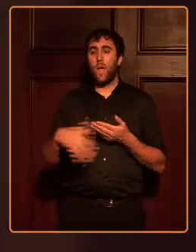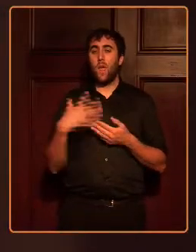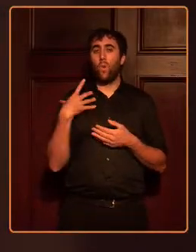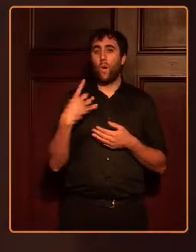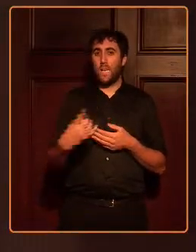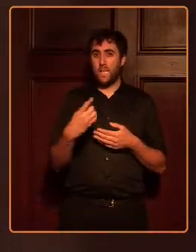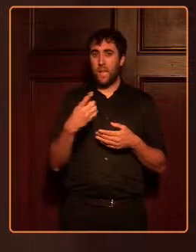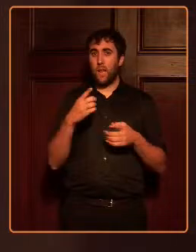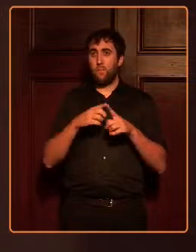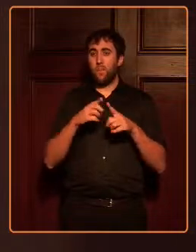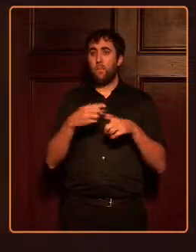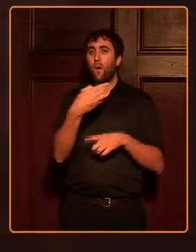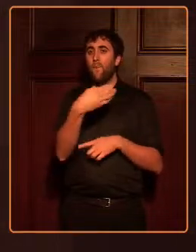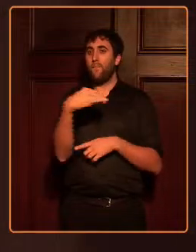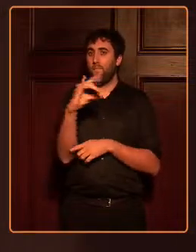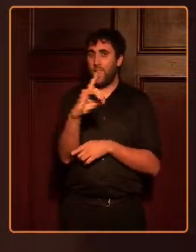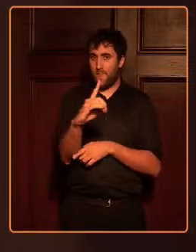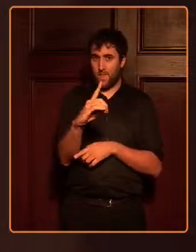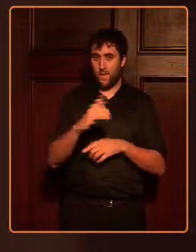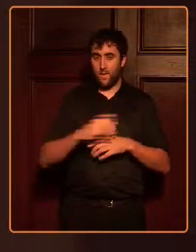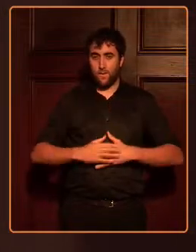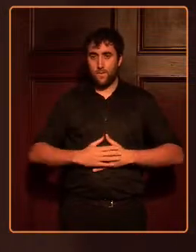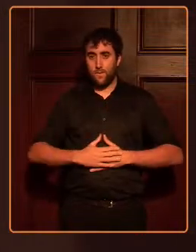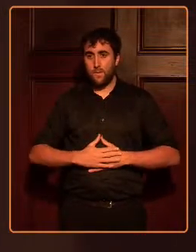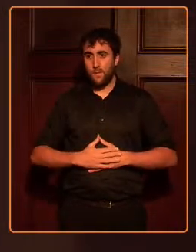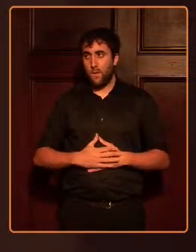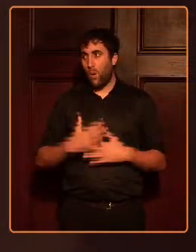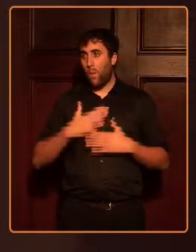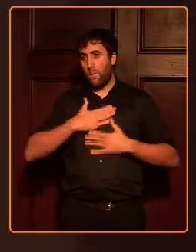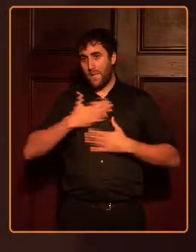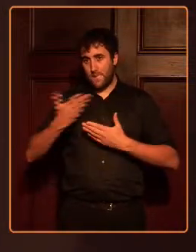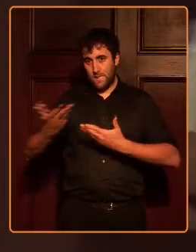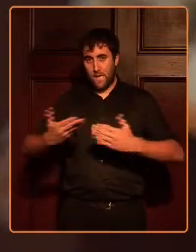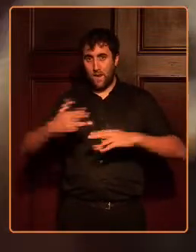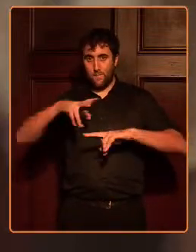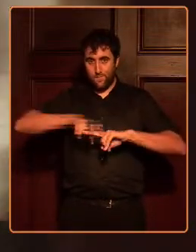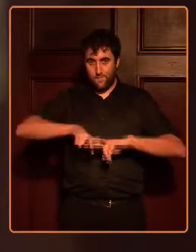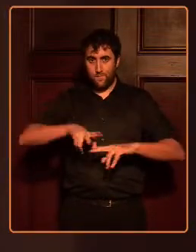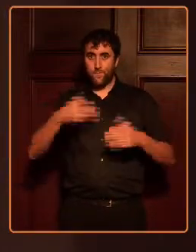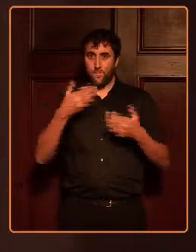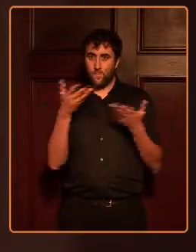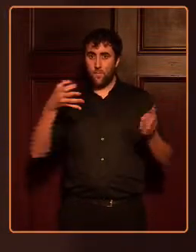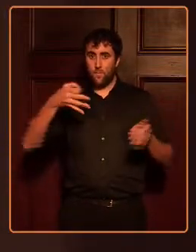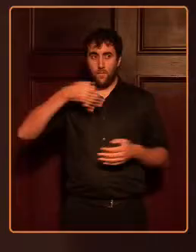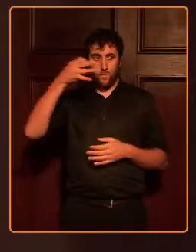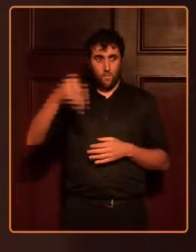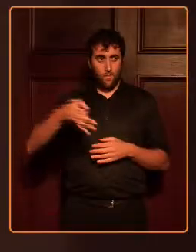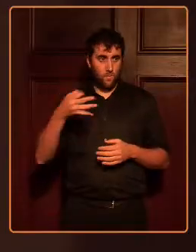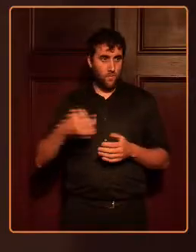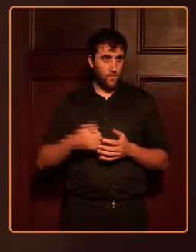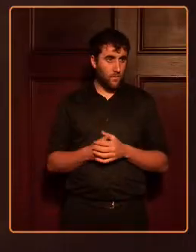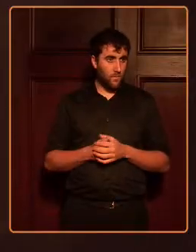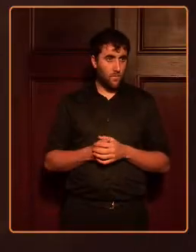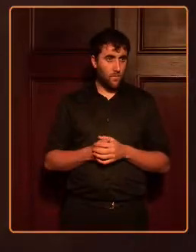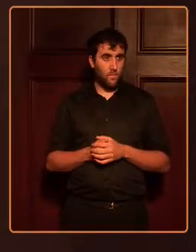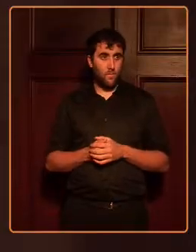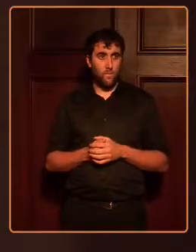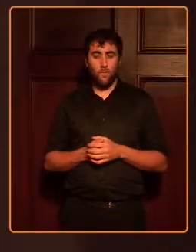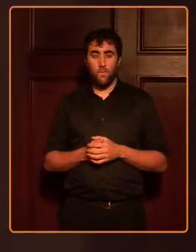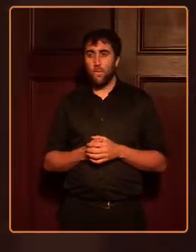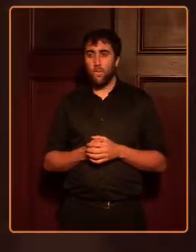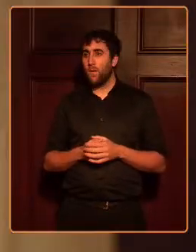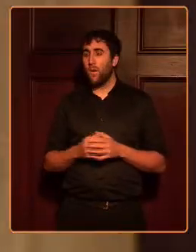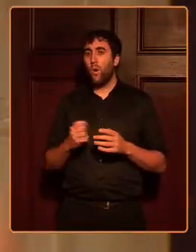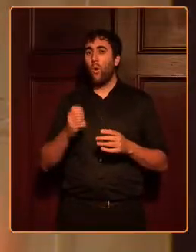Banco Interamericano de Desarrollo. Es un placer darle el paso a la próxima conferencia. Humano